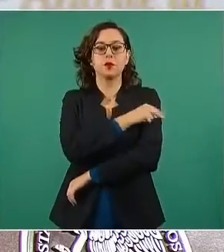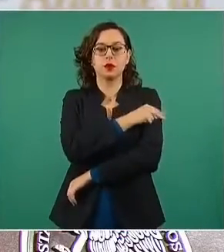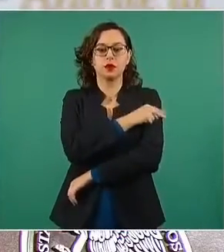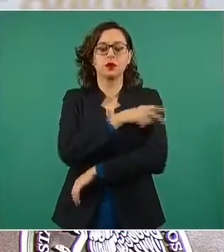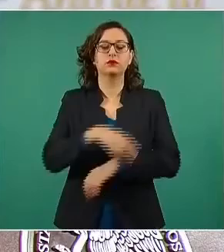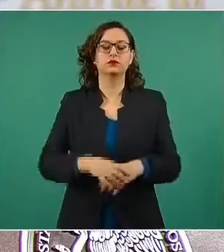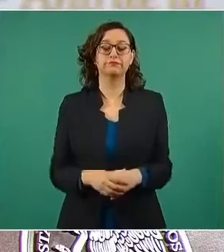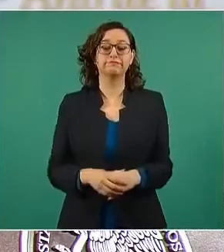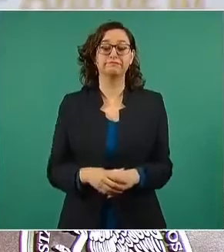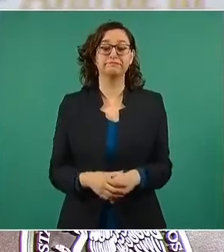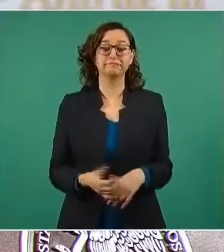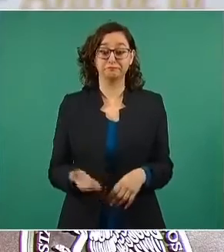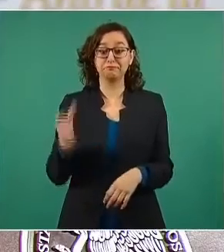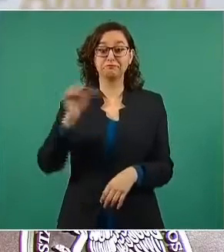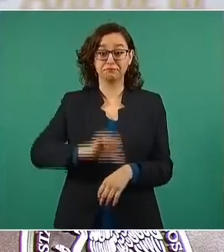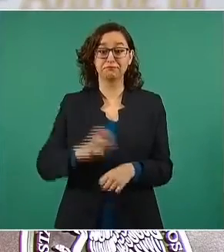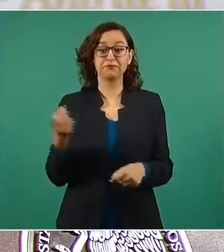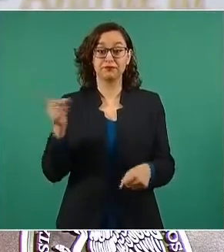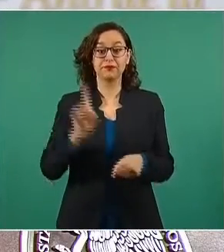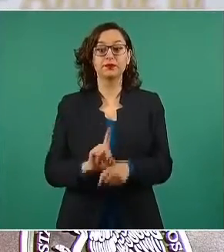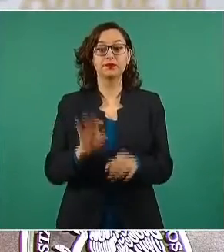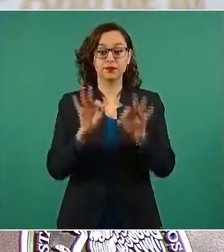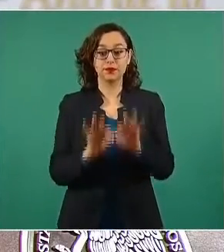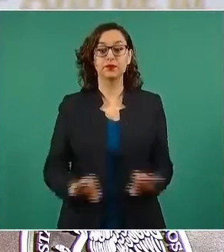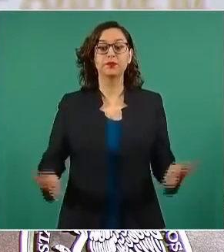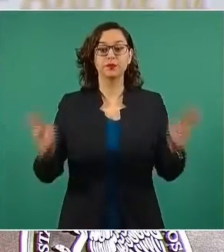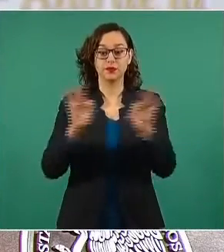porque en poco tiempo